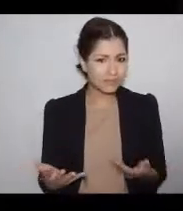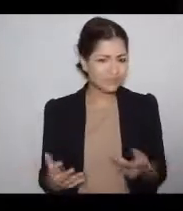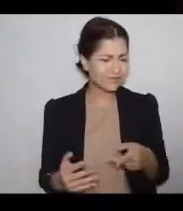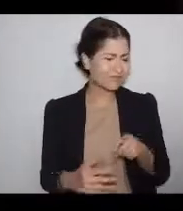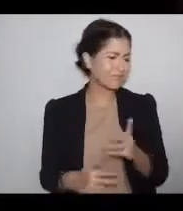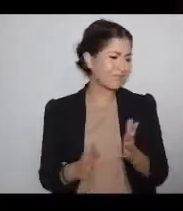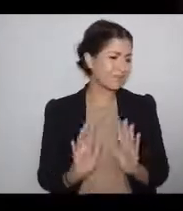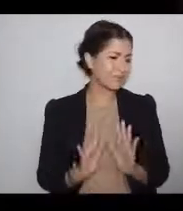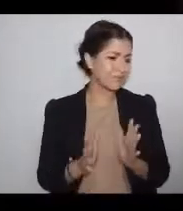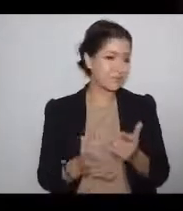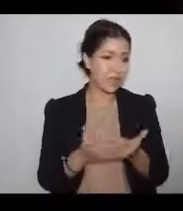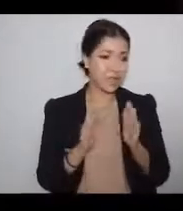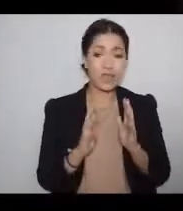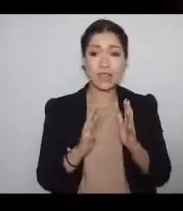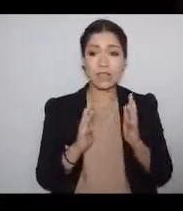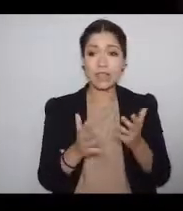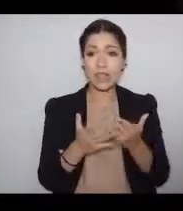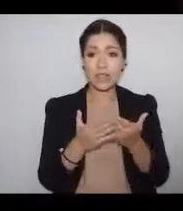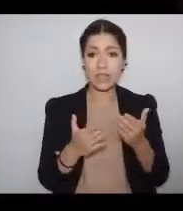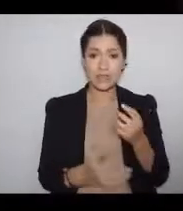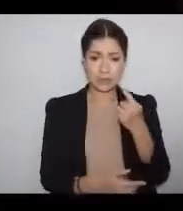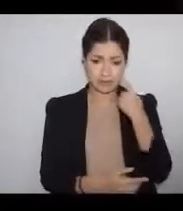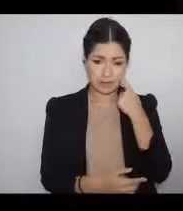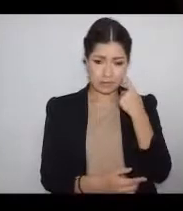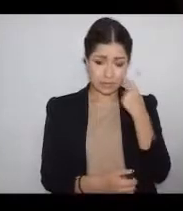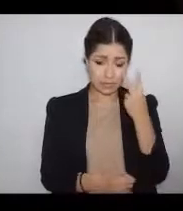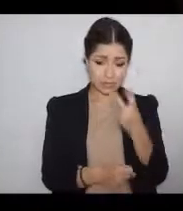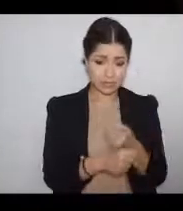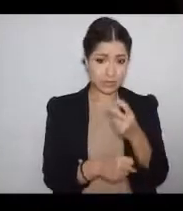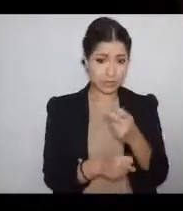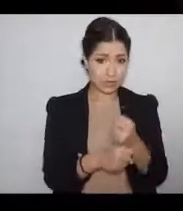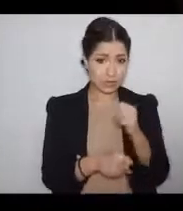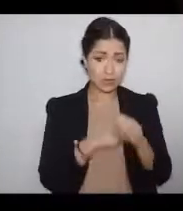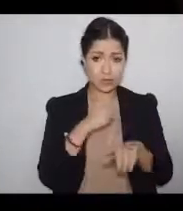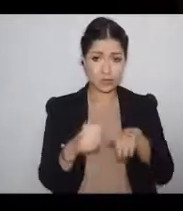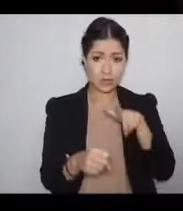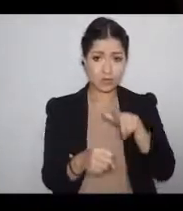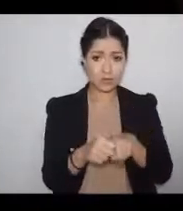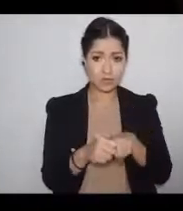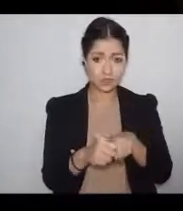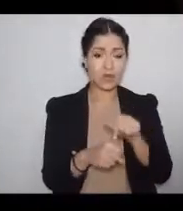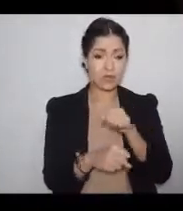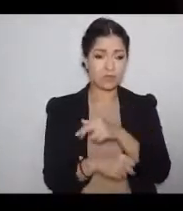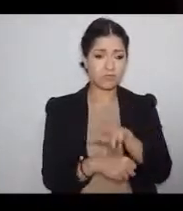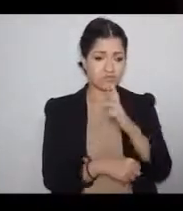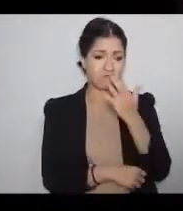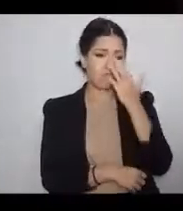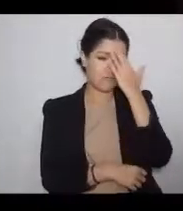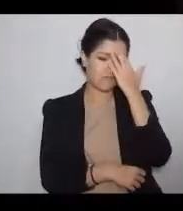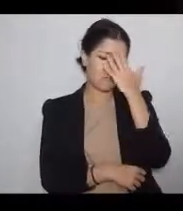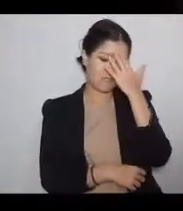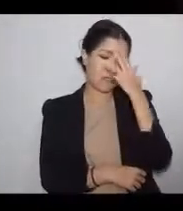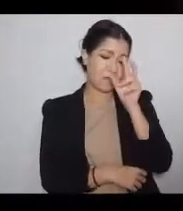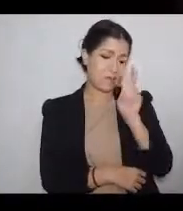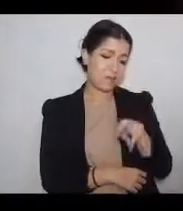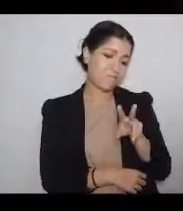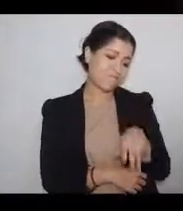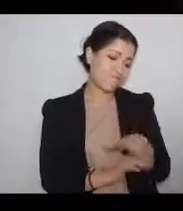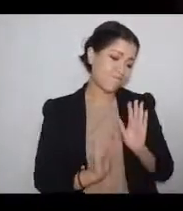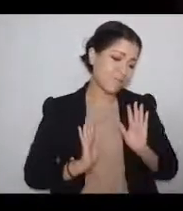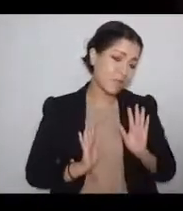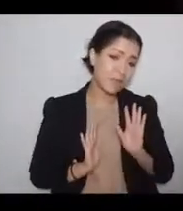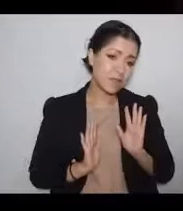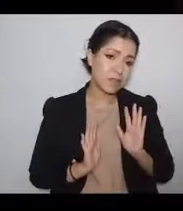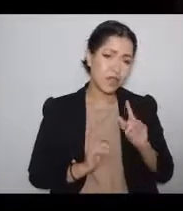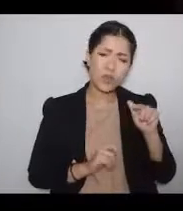Lo uso. Se ha convertido en mi segunda naturaleza. Lo reconozco.